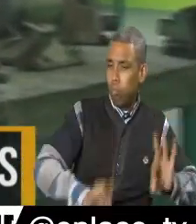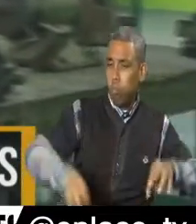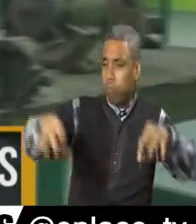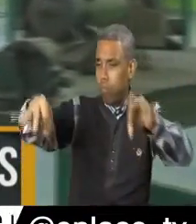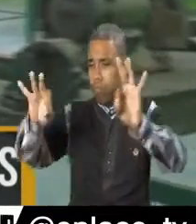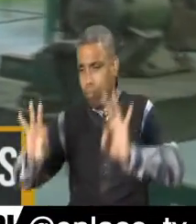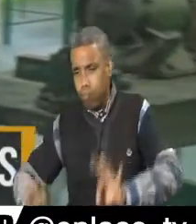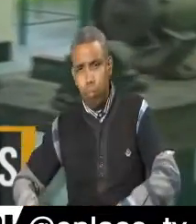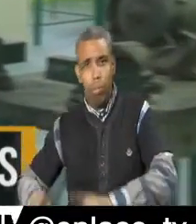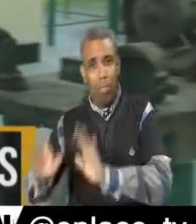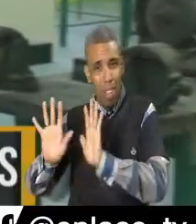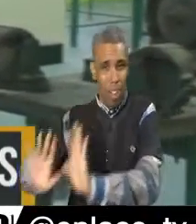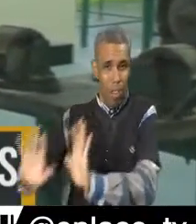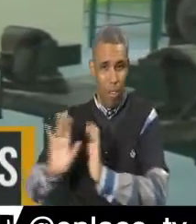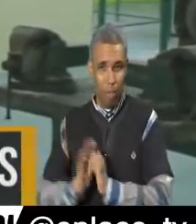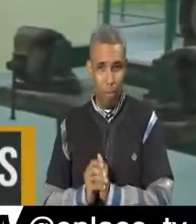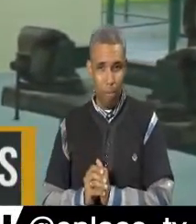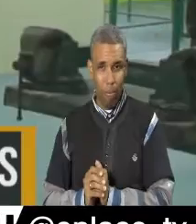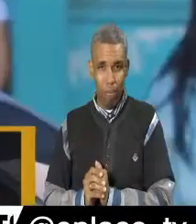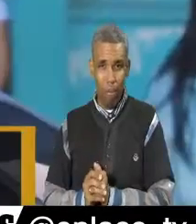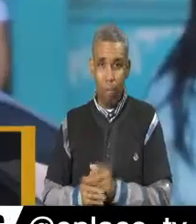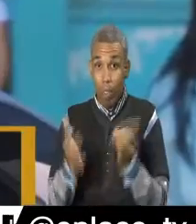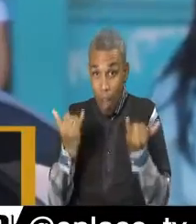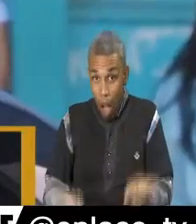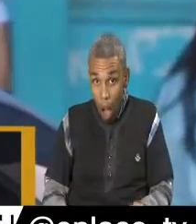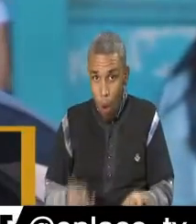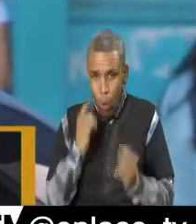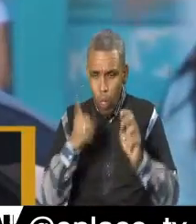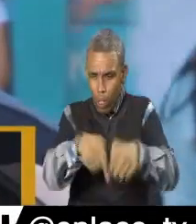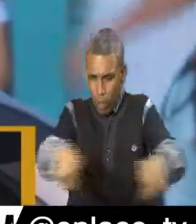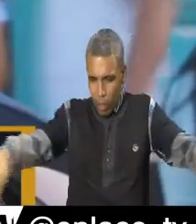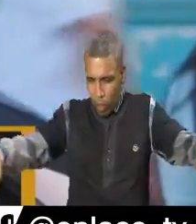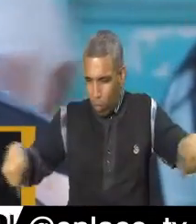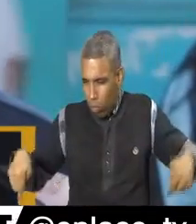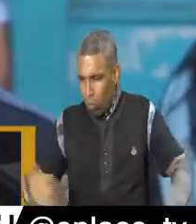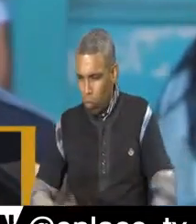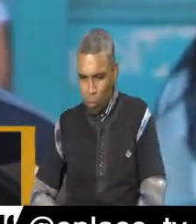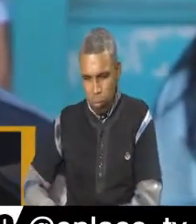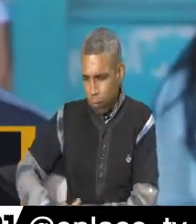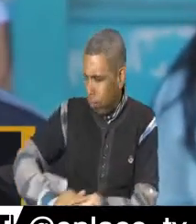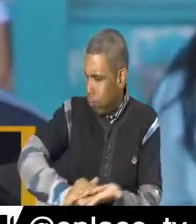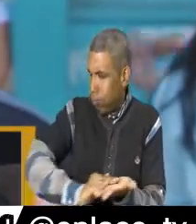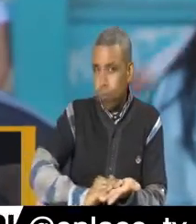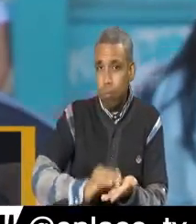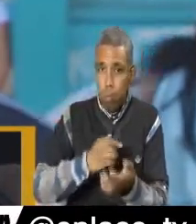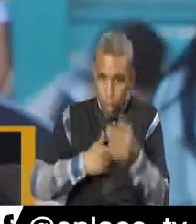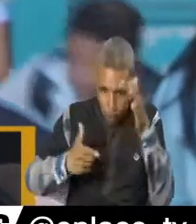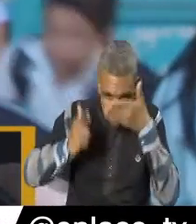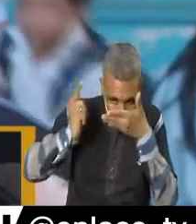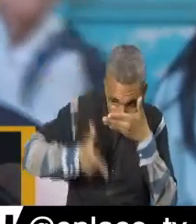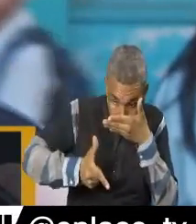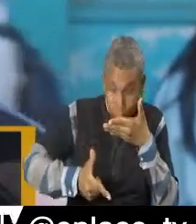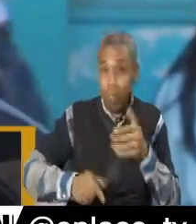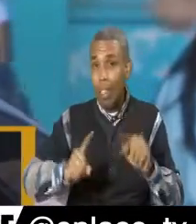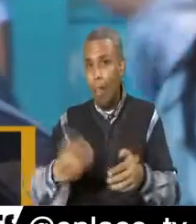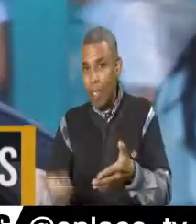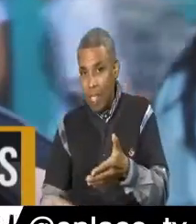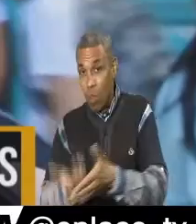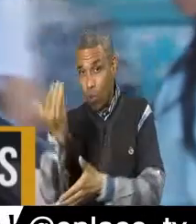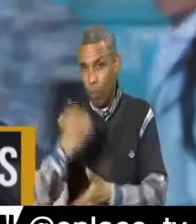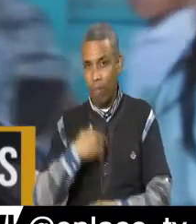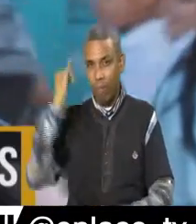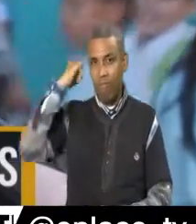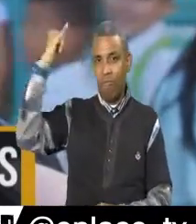centro para el tema de soldaduras también, con 60 puestos individuales para